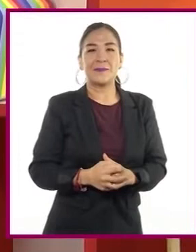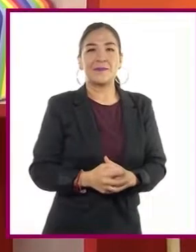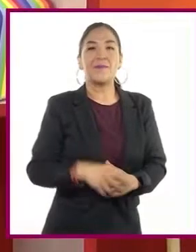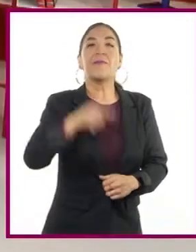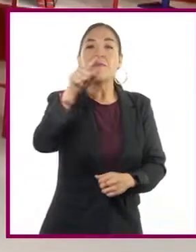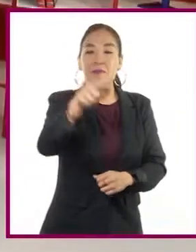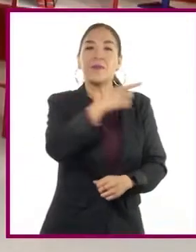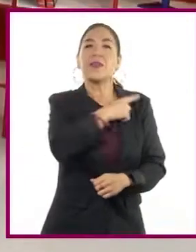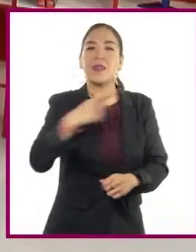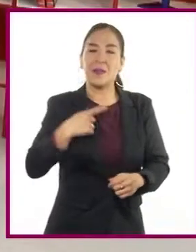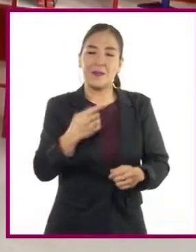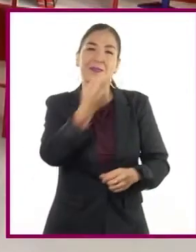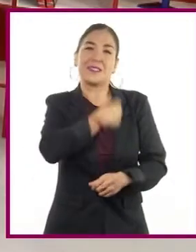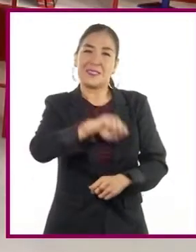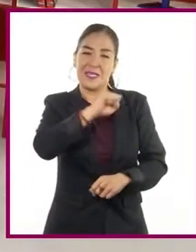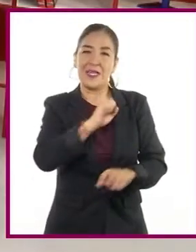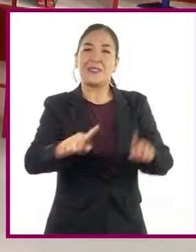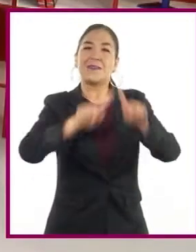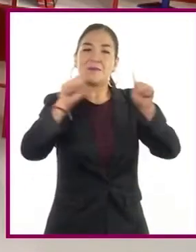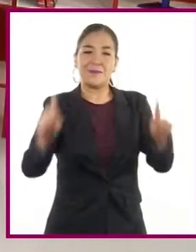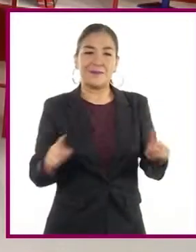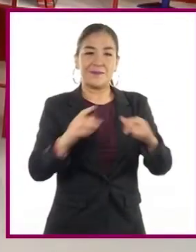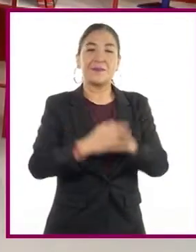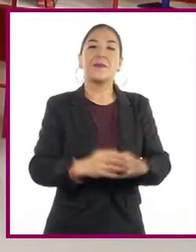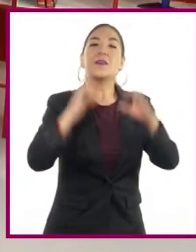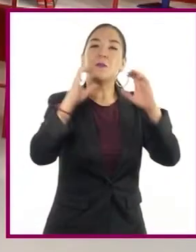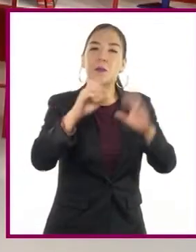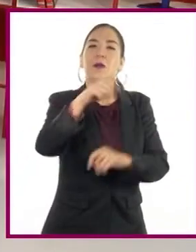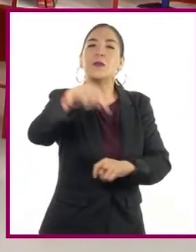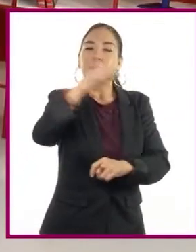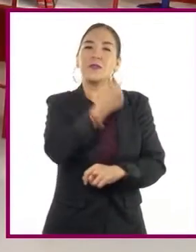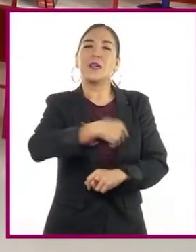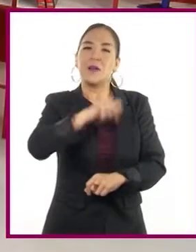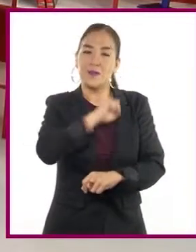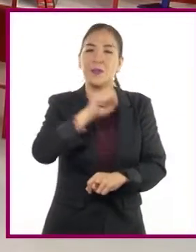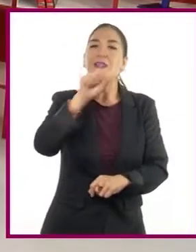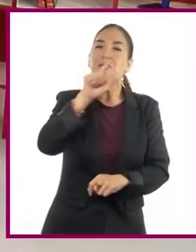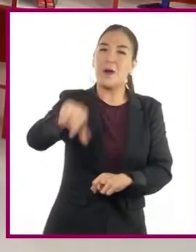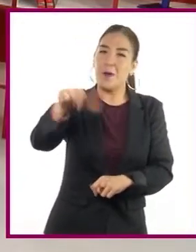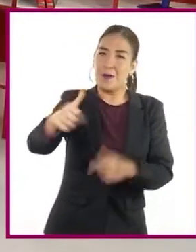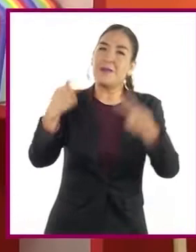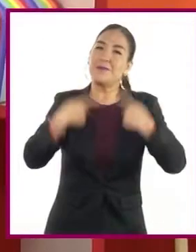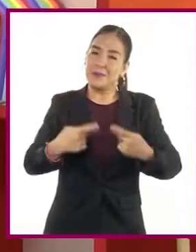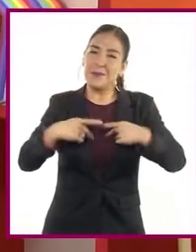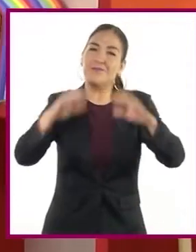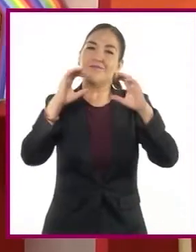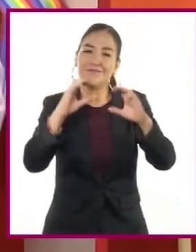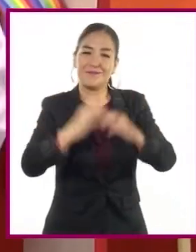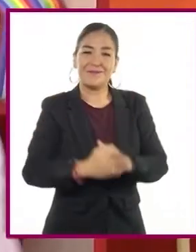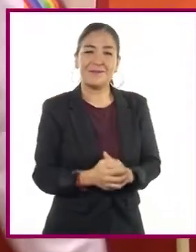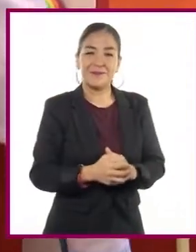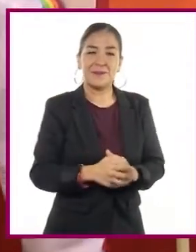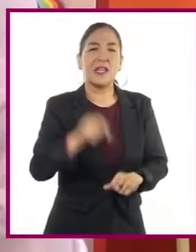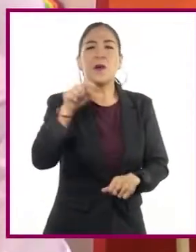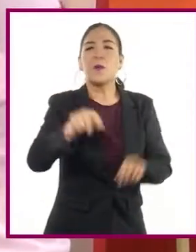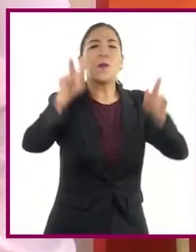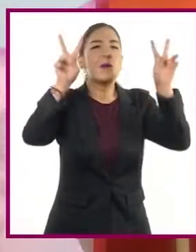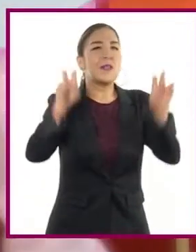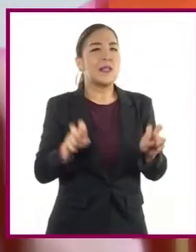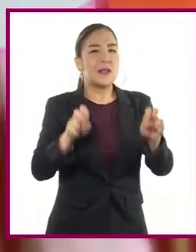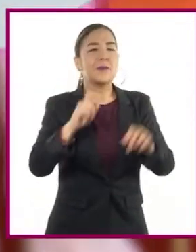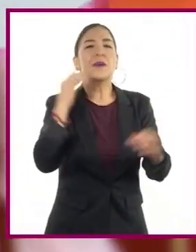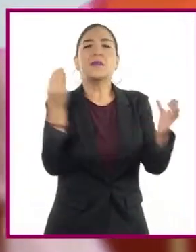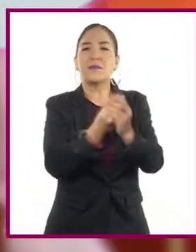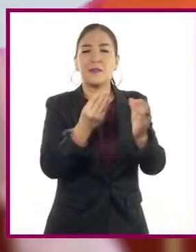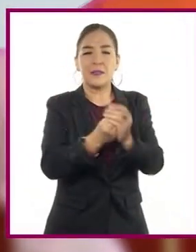Y conserven la sana distancia. Cuiden su salud y la de los demás. El tema de esta sesión